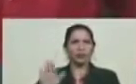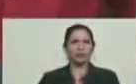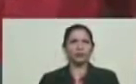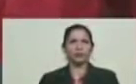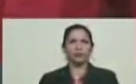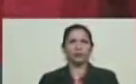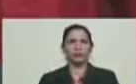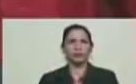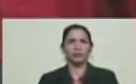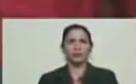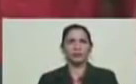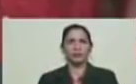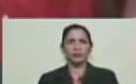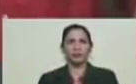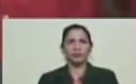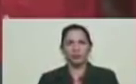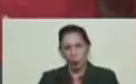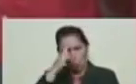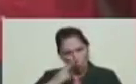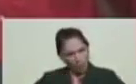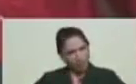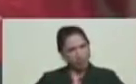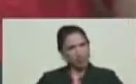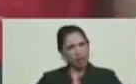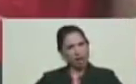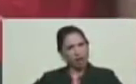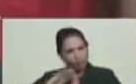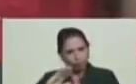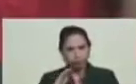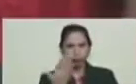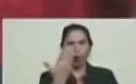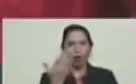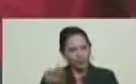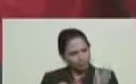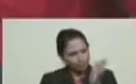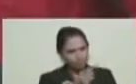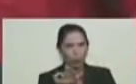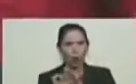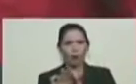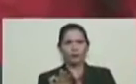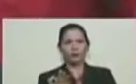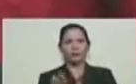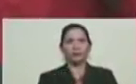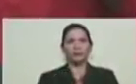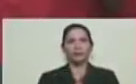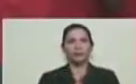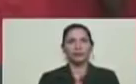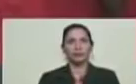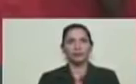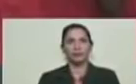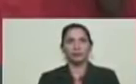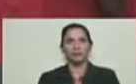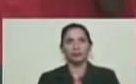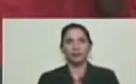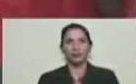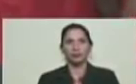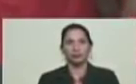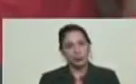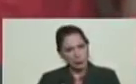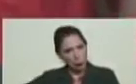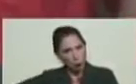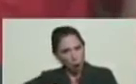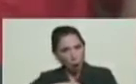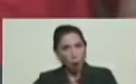la honestidad por delante y la lealtad por delante, está con nosotros